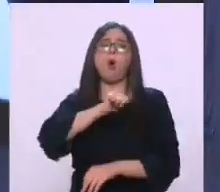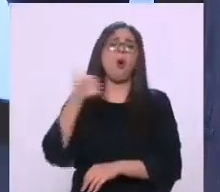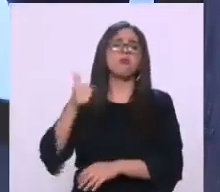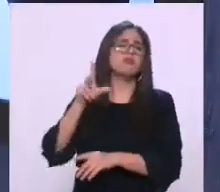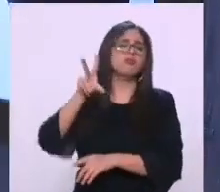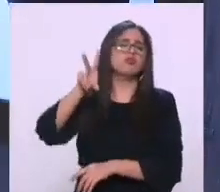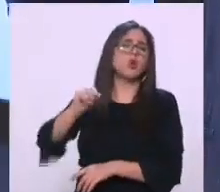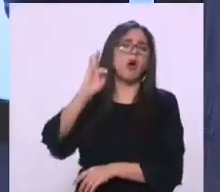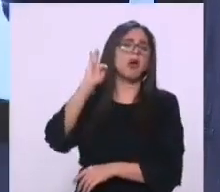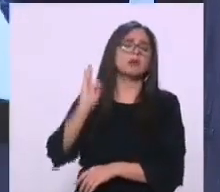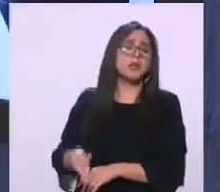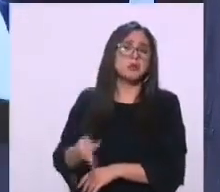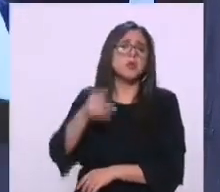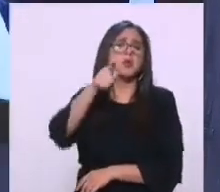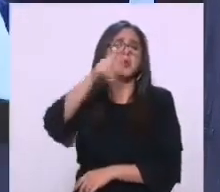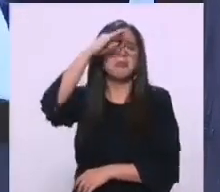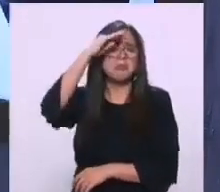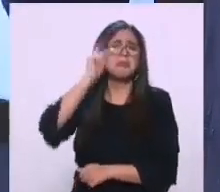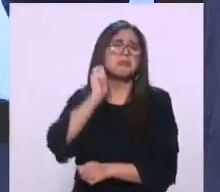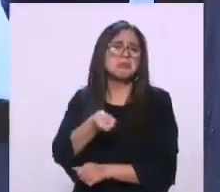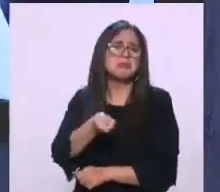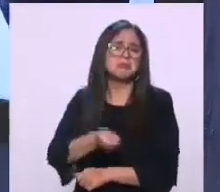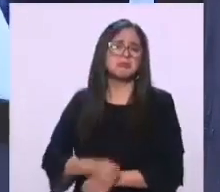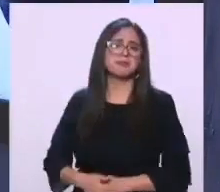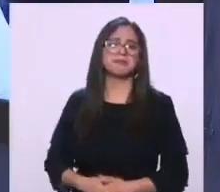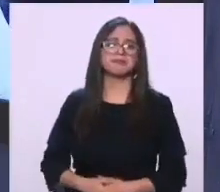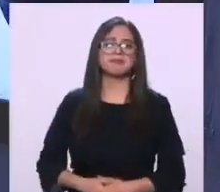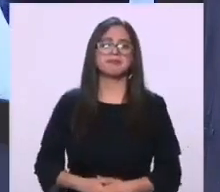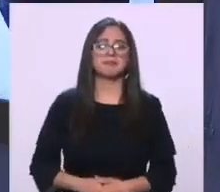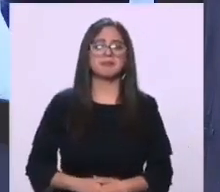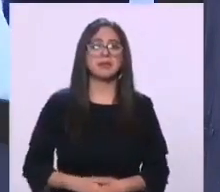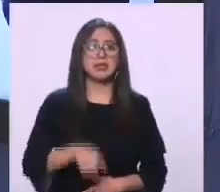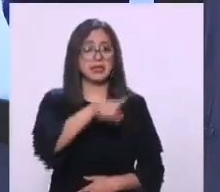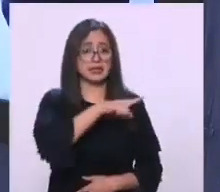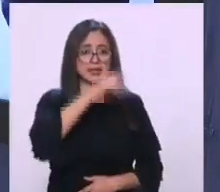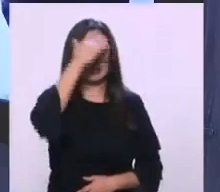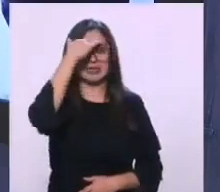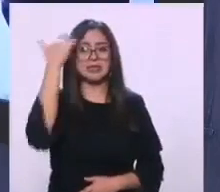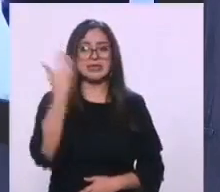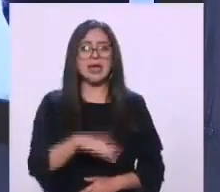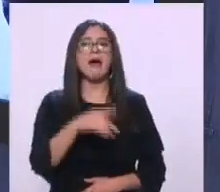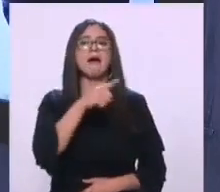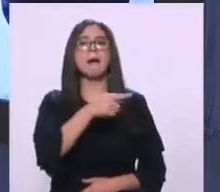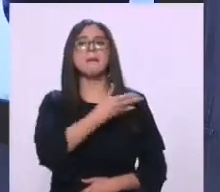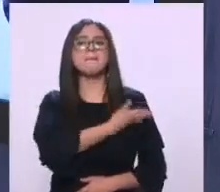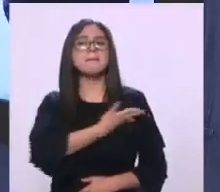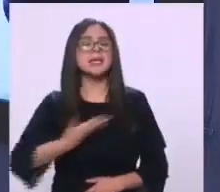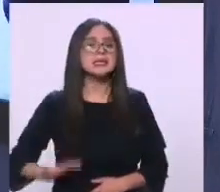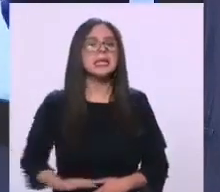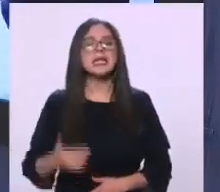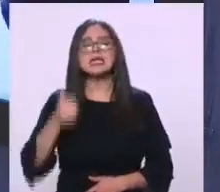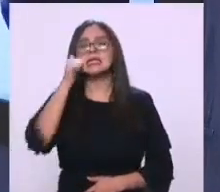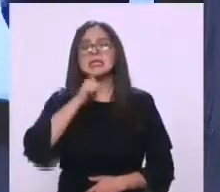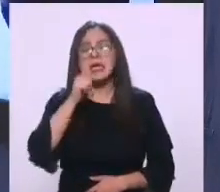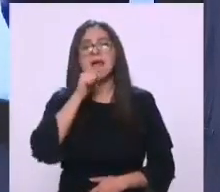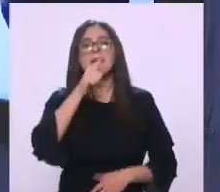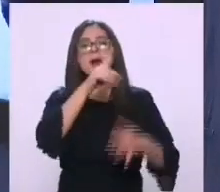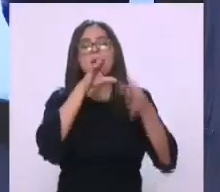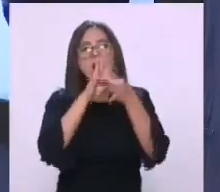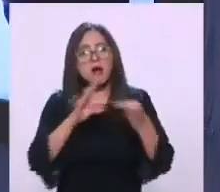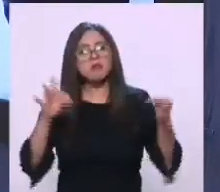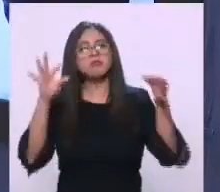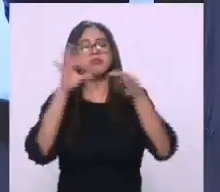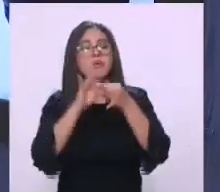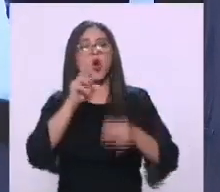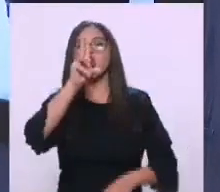le das a esto? Bueno, dos, por un lado, la del presidente, que ha sido muy enfático en cuanto a